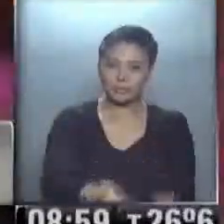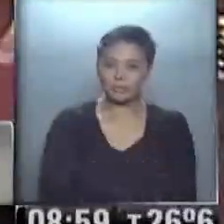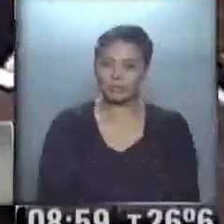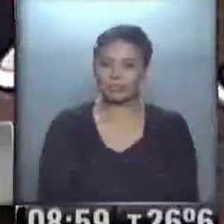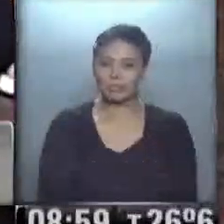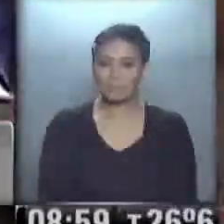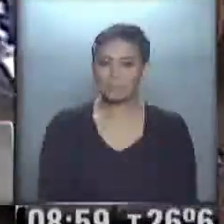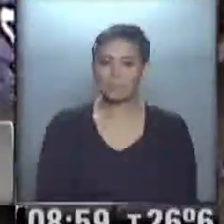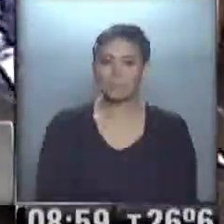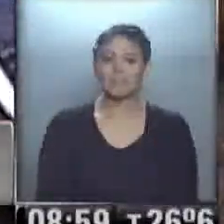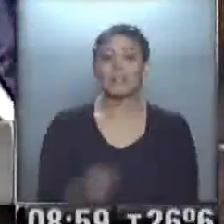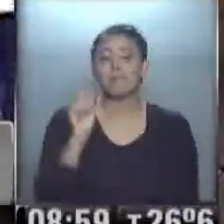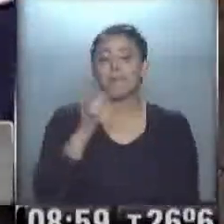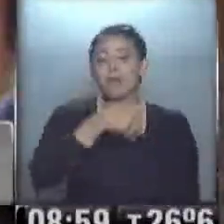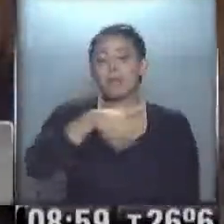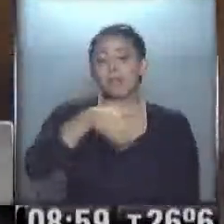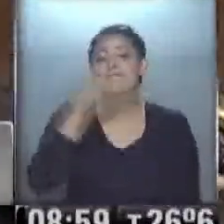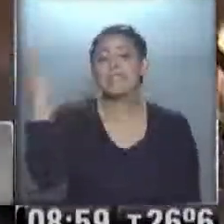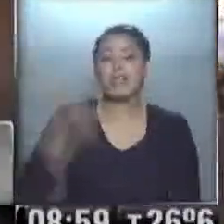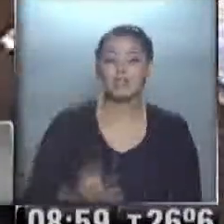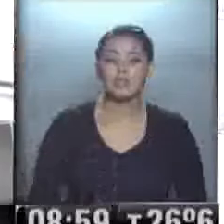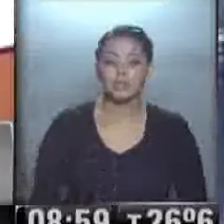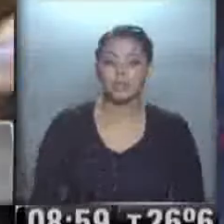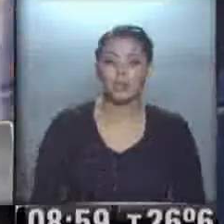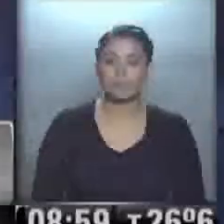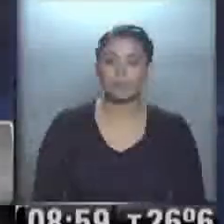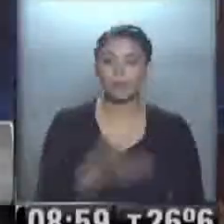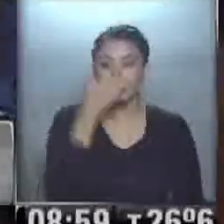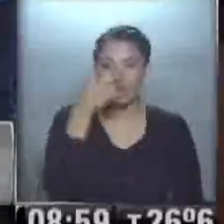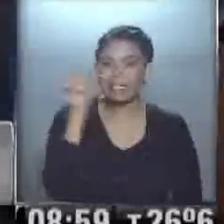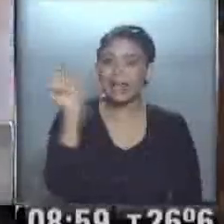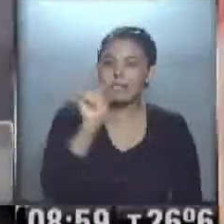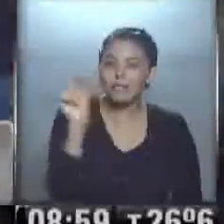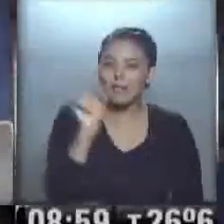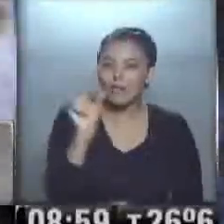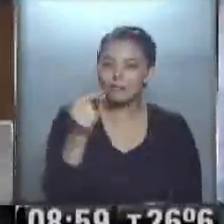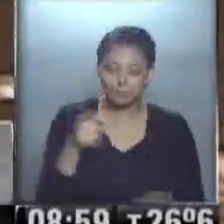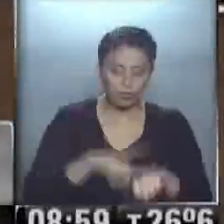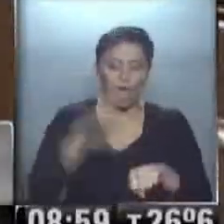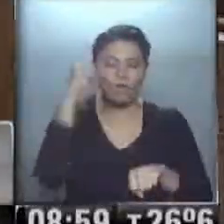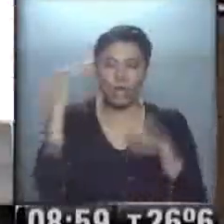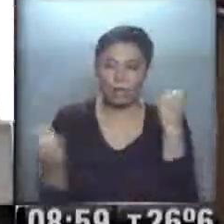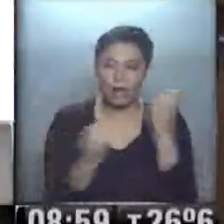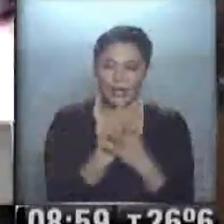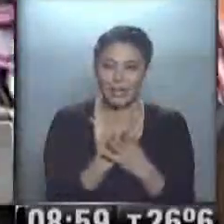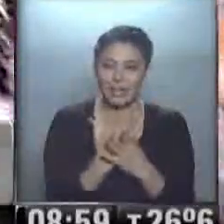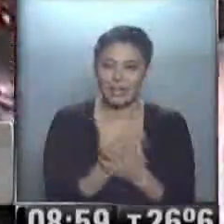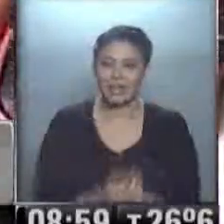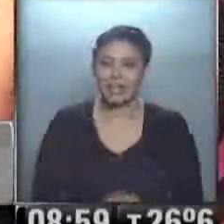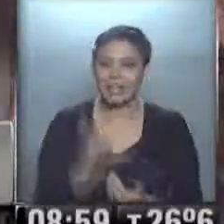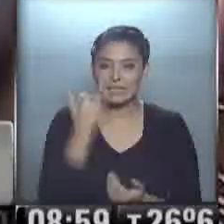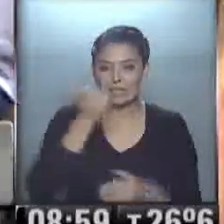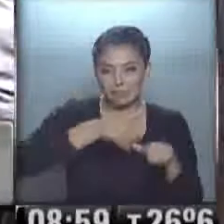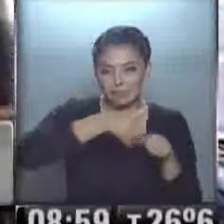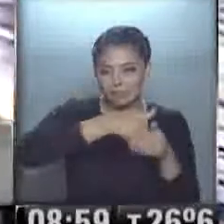este micro que seguramente ya en minutos a las 9 de la mañana ya va a